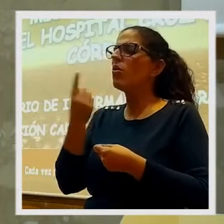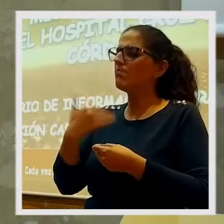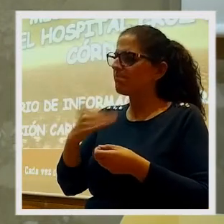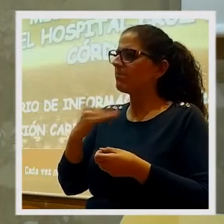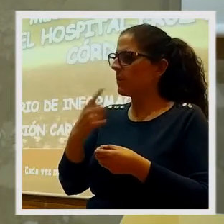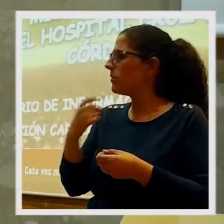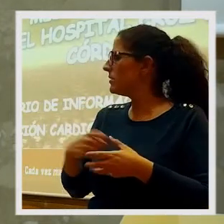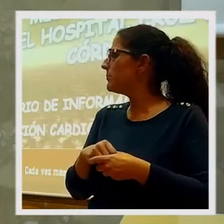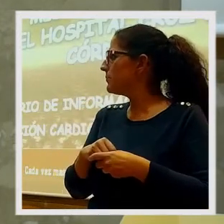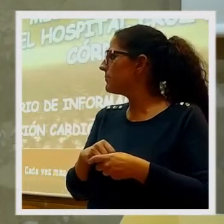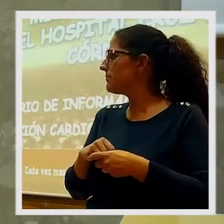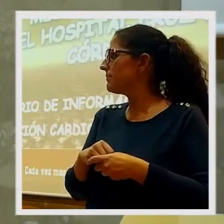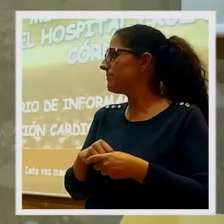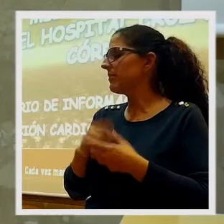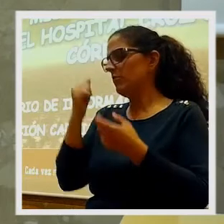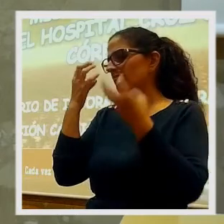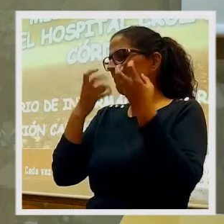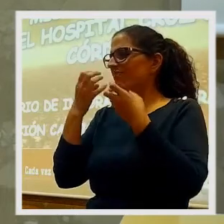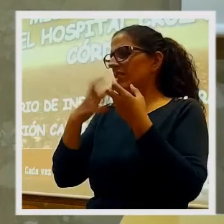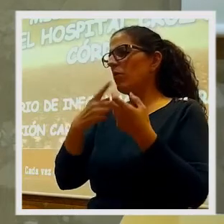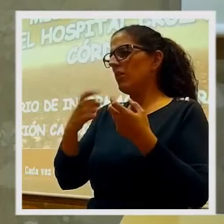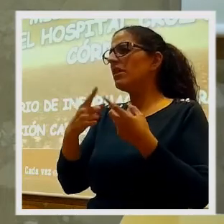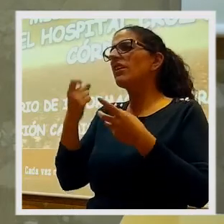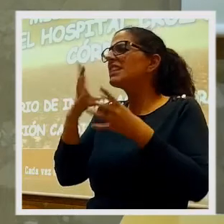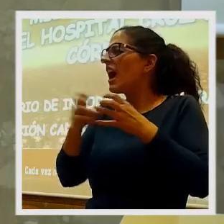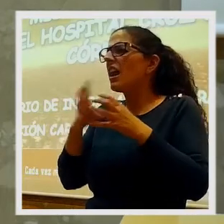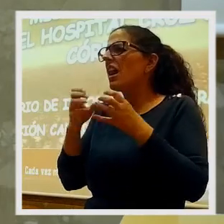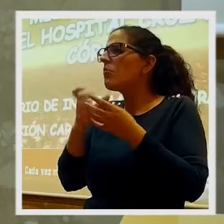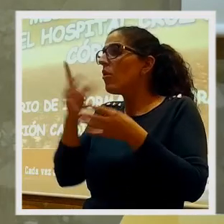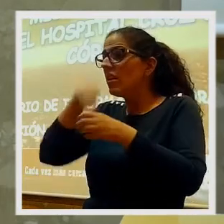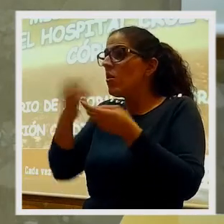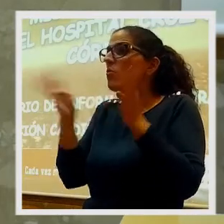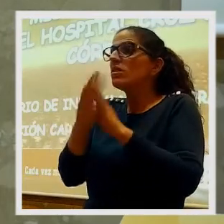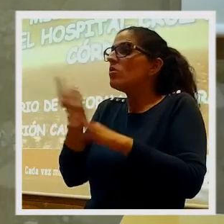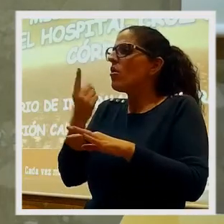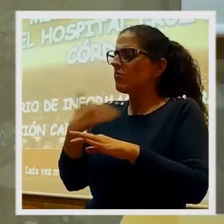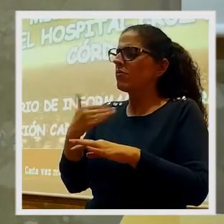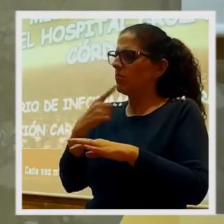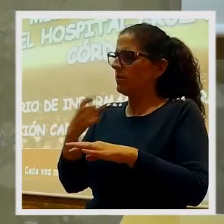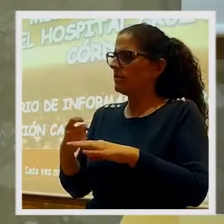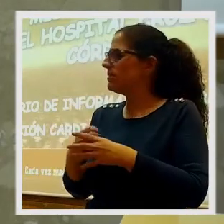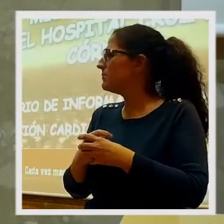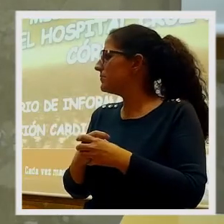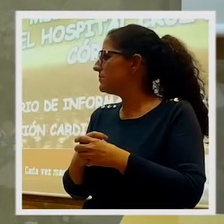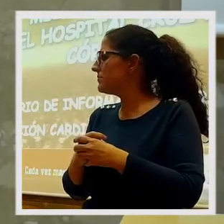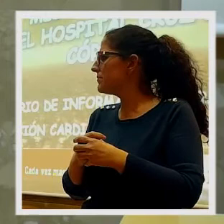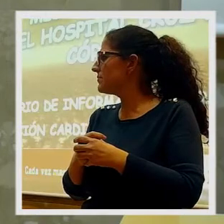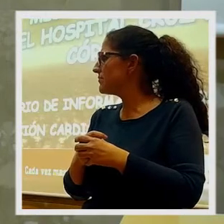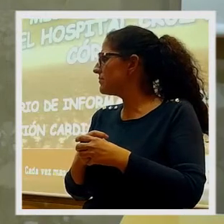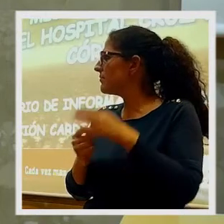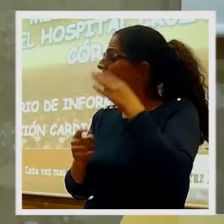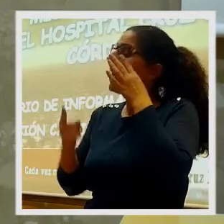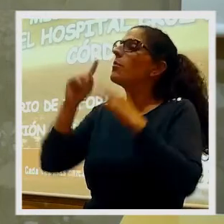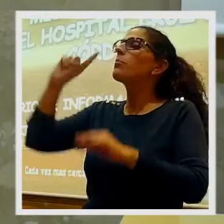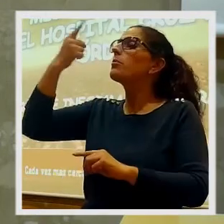allí es duro y hay que tener ganas de mejorar para salir de allí, vamos. El primer caso que yo conocí de alguien antes